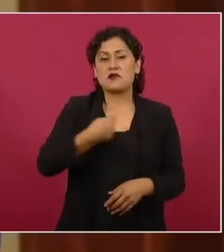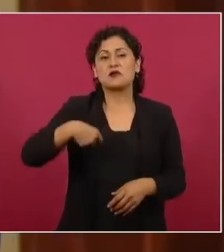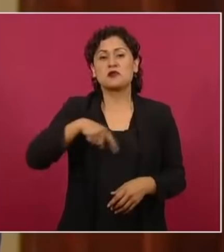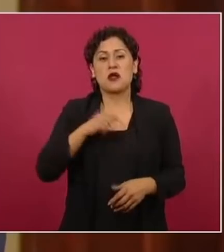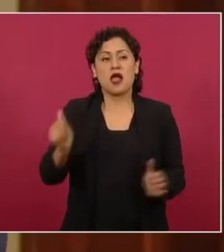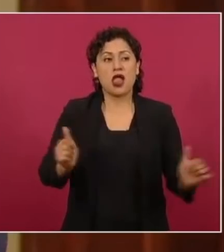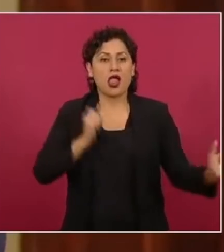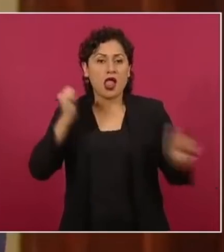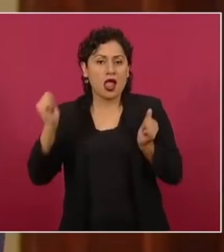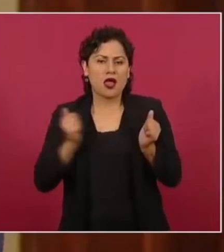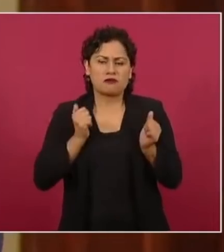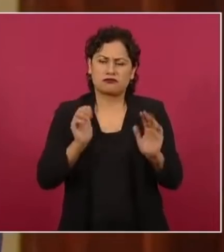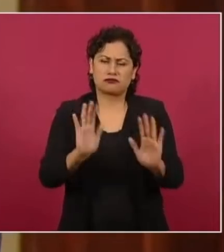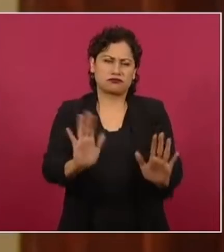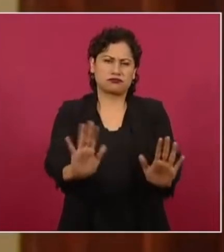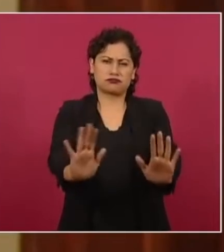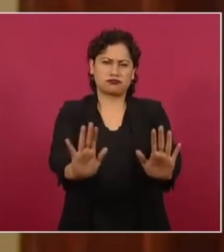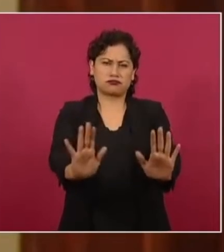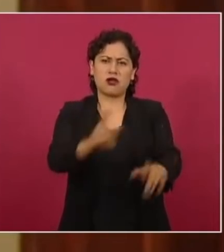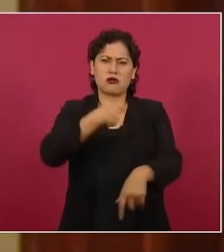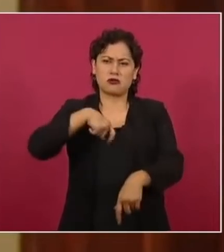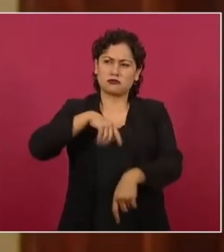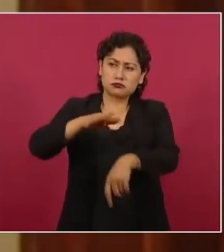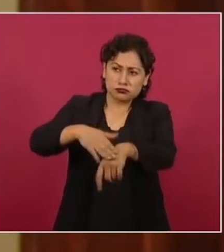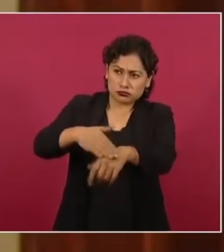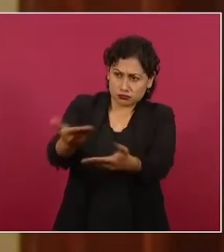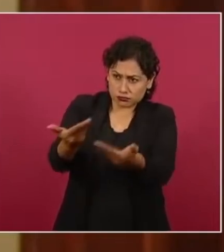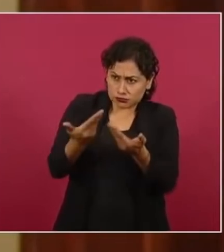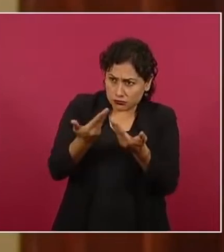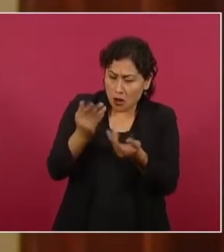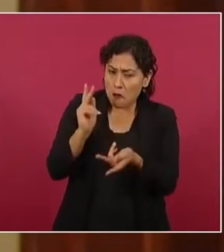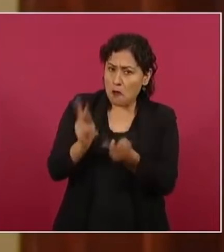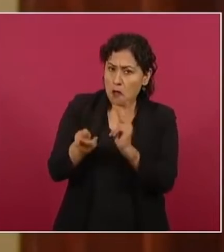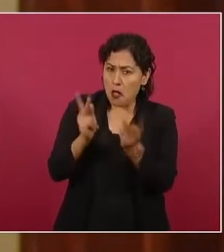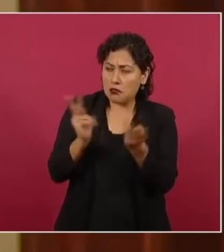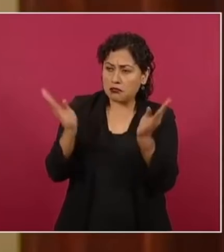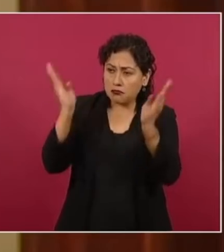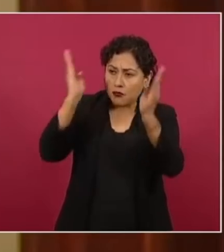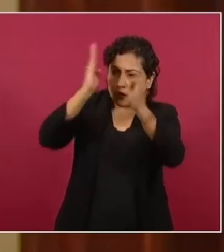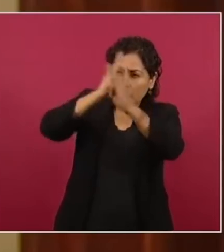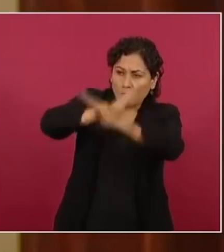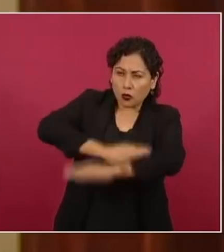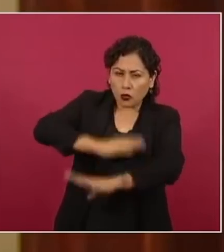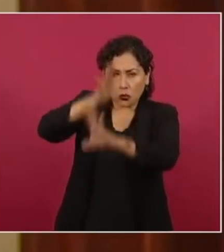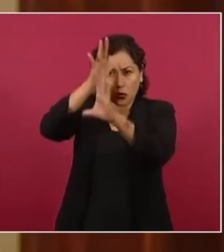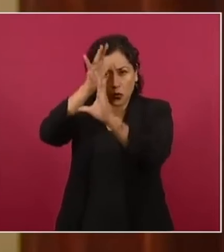arbitraria. Los estamos llamando a un diálogo para buscar un